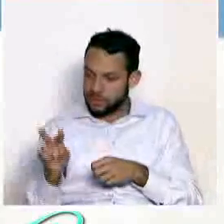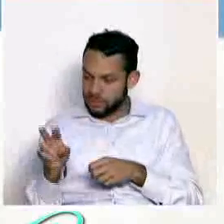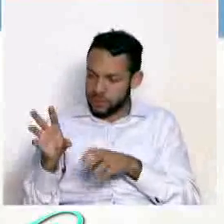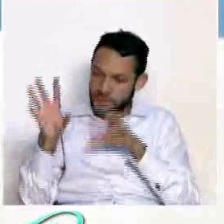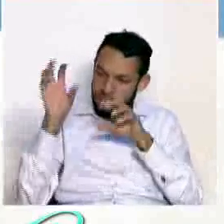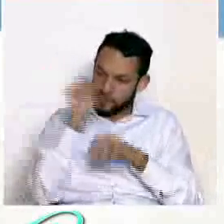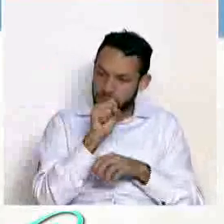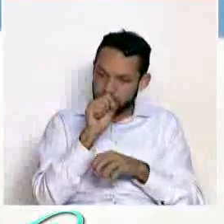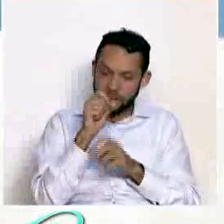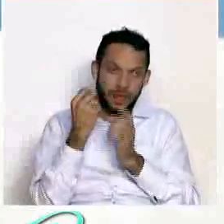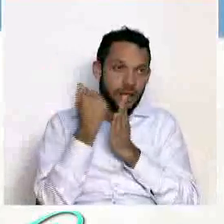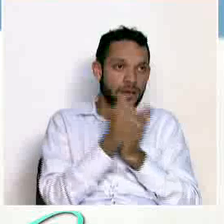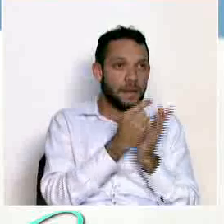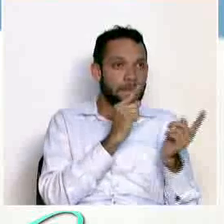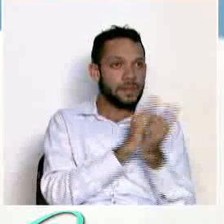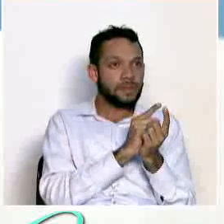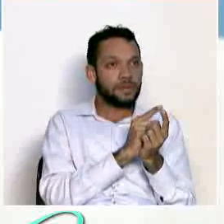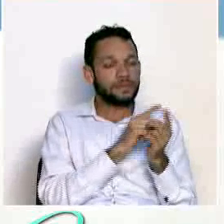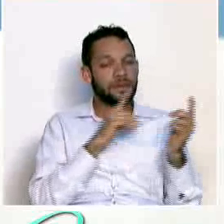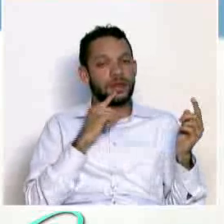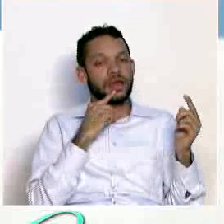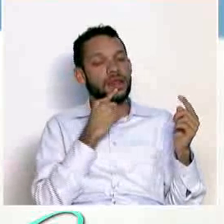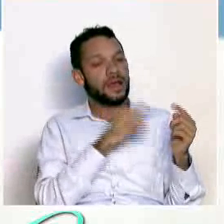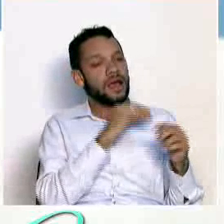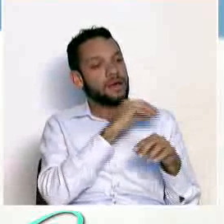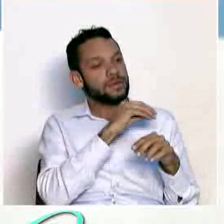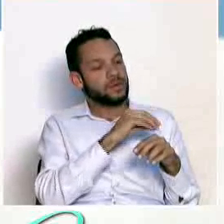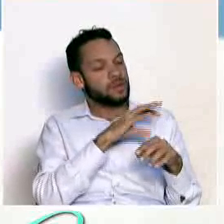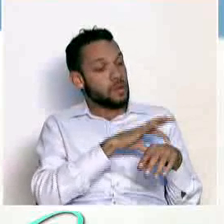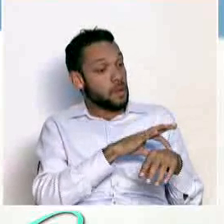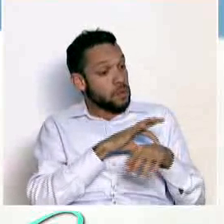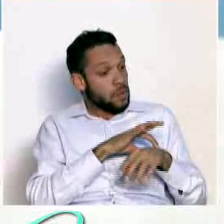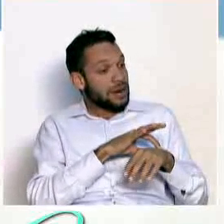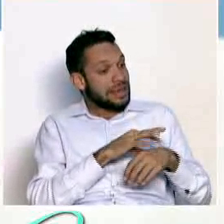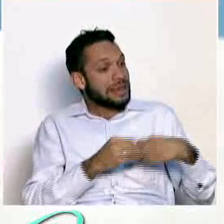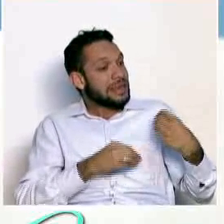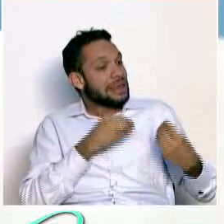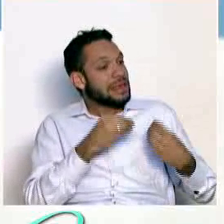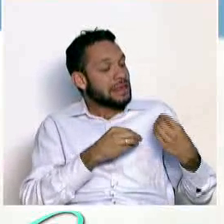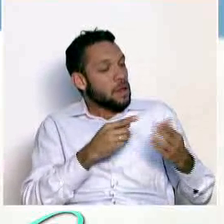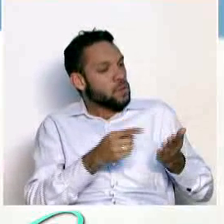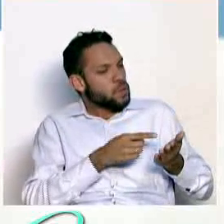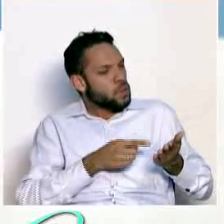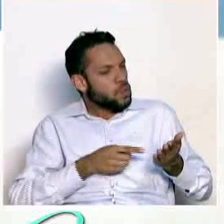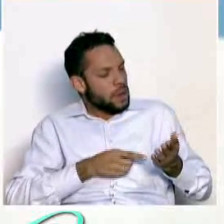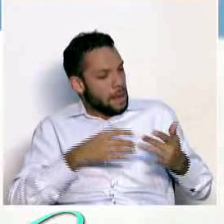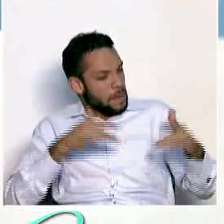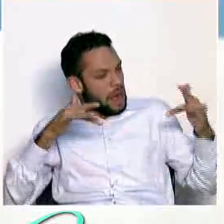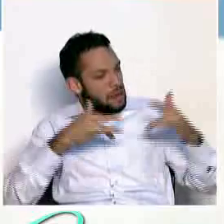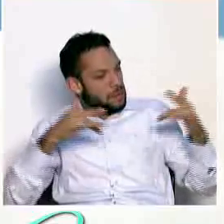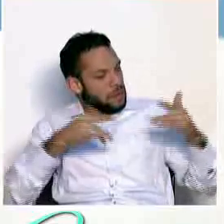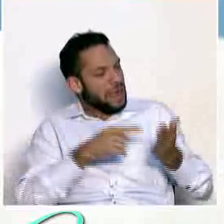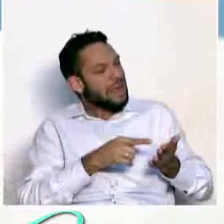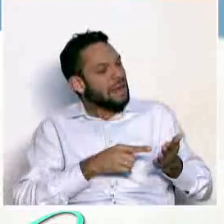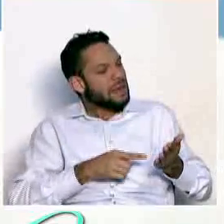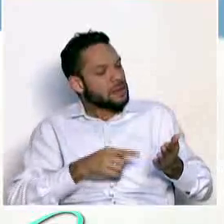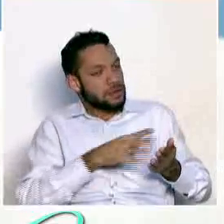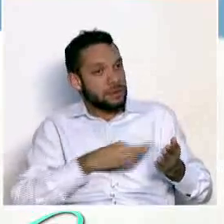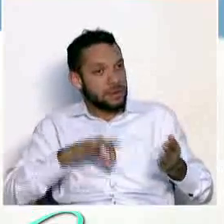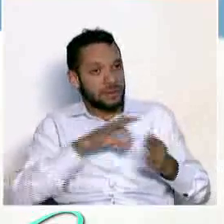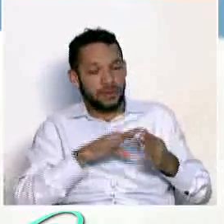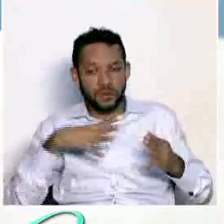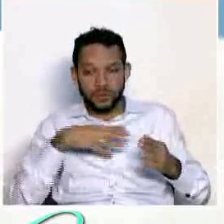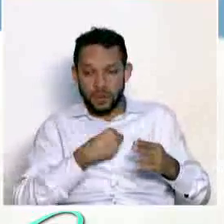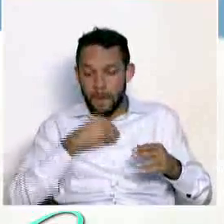médicos y le dijeron lo mismo, hasta que la señora le dijo: doctor, ¿y qué es irradiar? Y le dijo: señora, a usted le